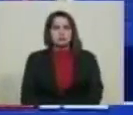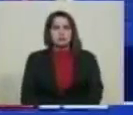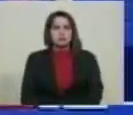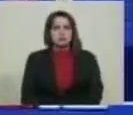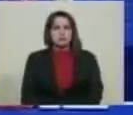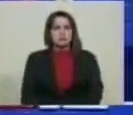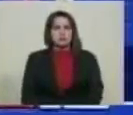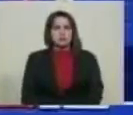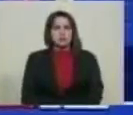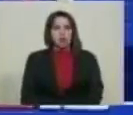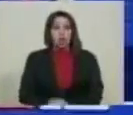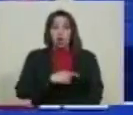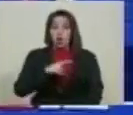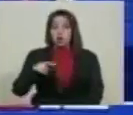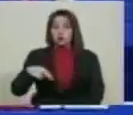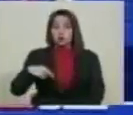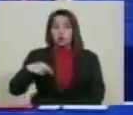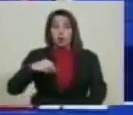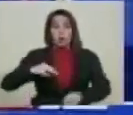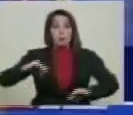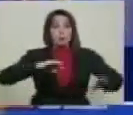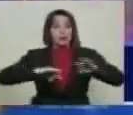Y estamos preparados para enfrentar